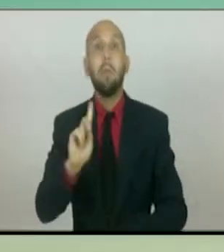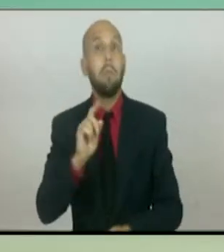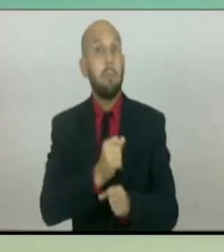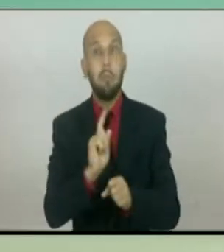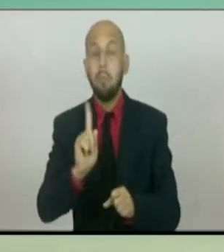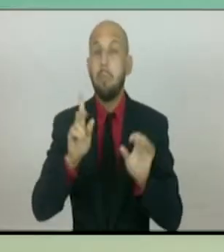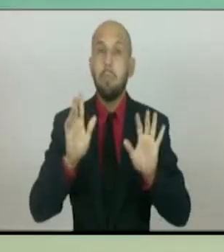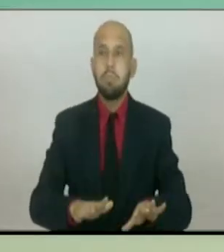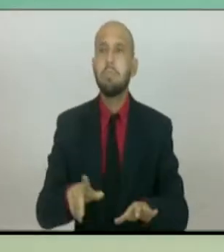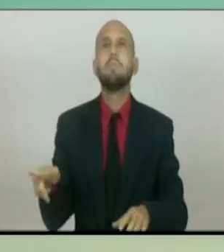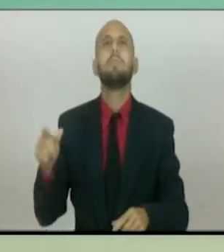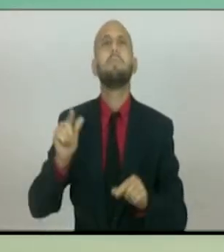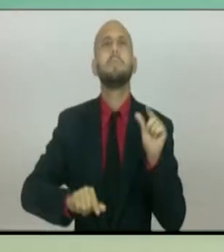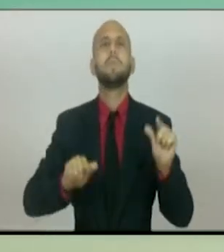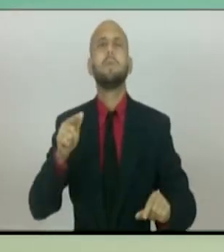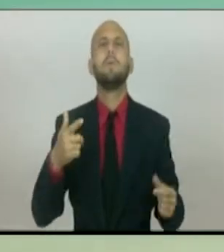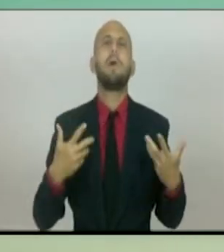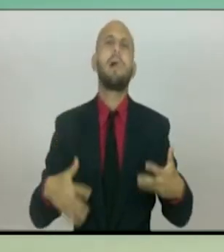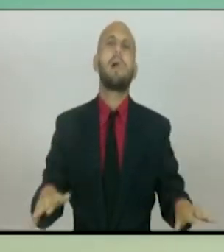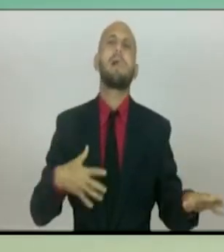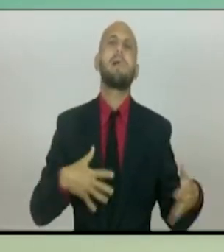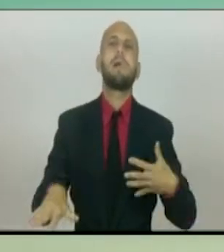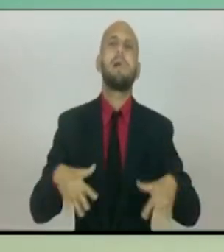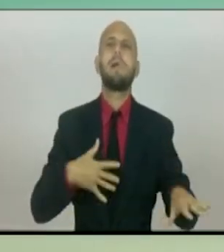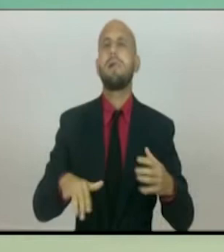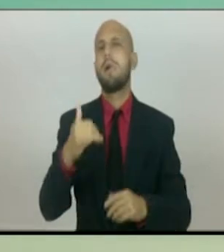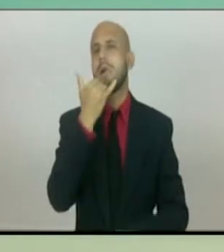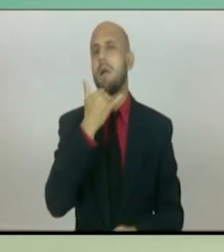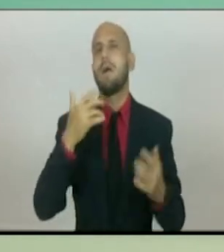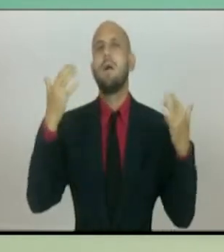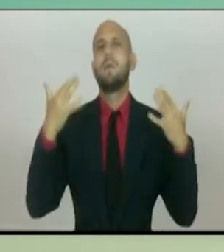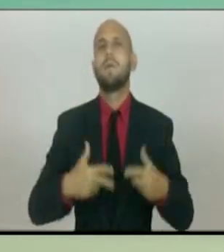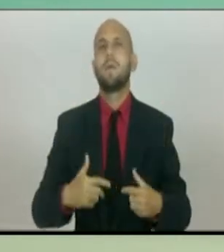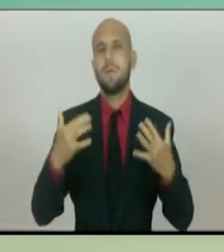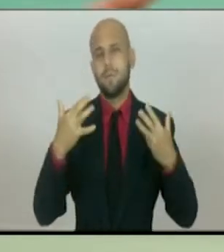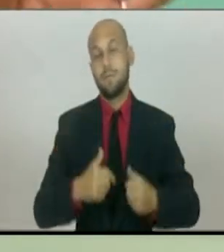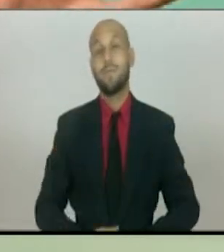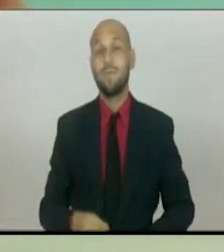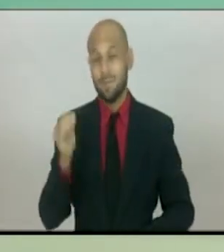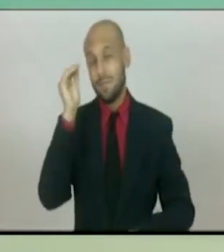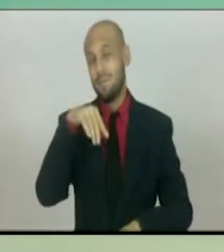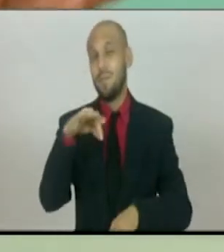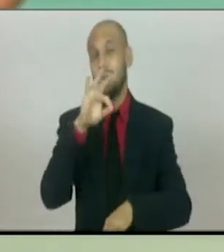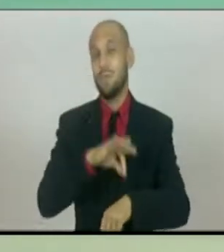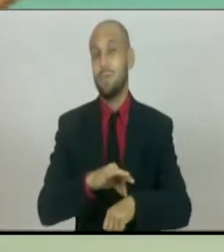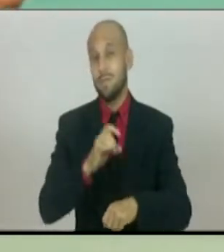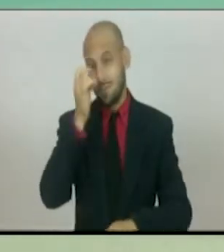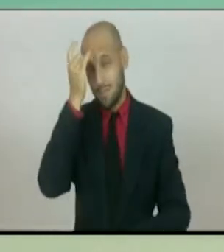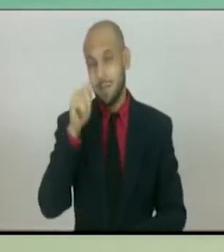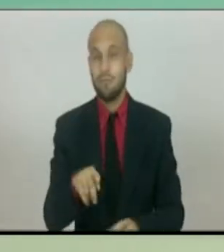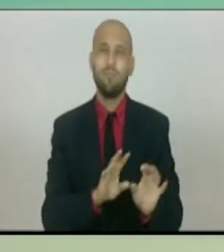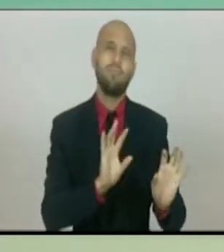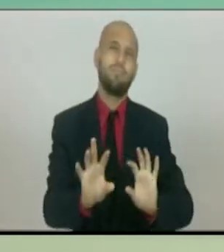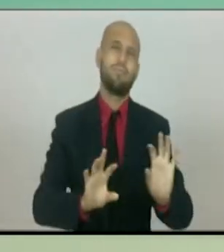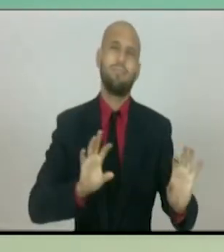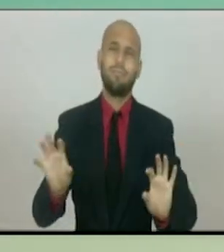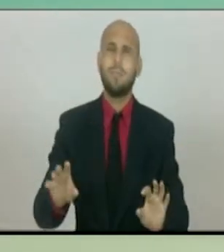del mosquito Aedes aegypti, que es, de hecho, el que transmite las arbovirosis. Esa es una causa, entre muchas más que pueden